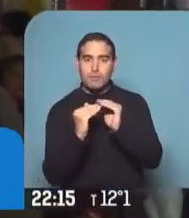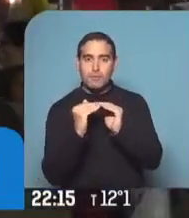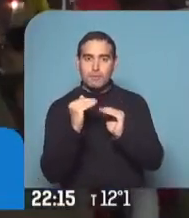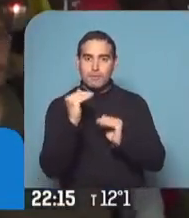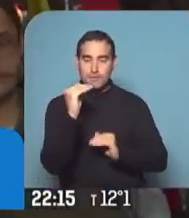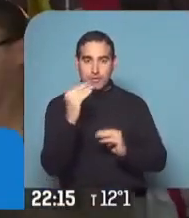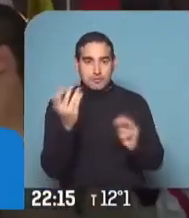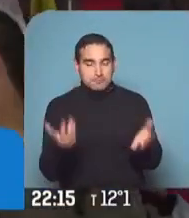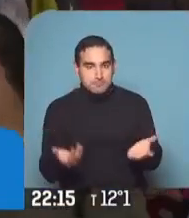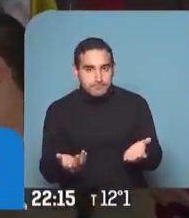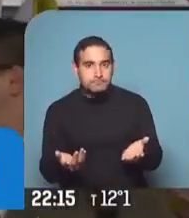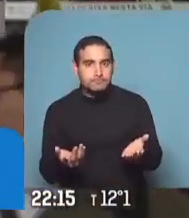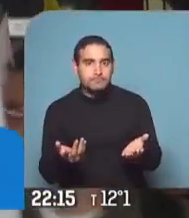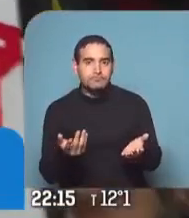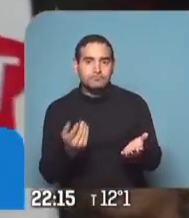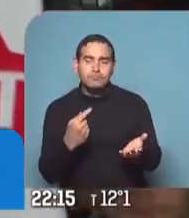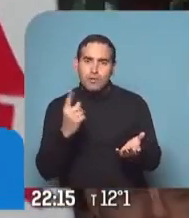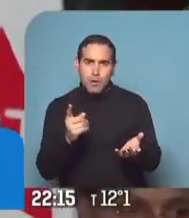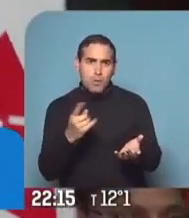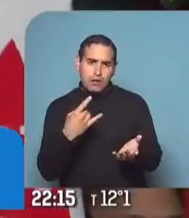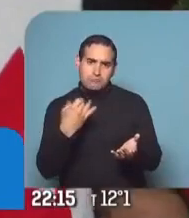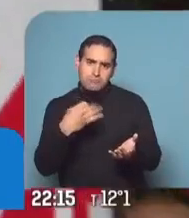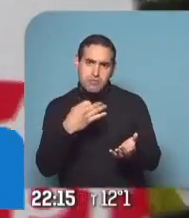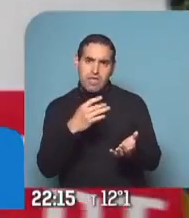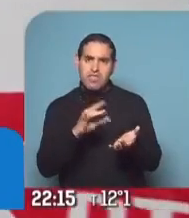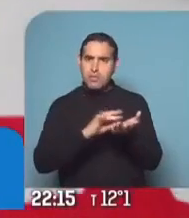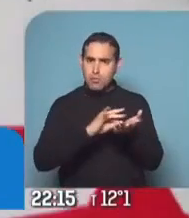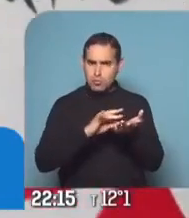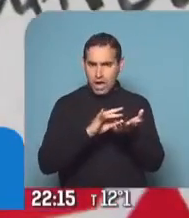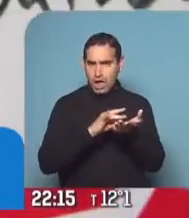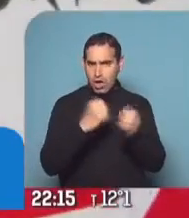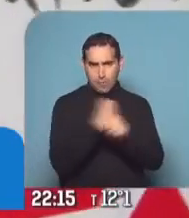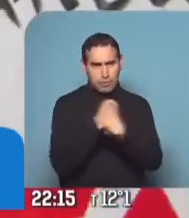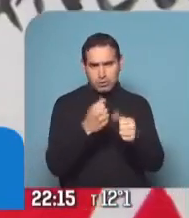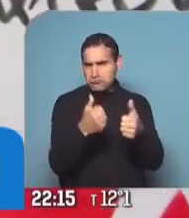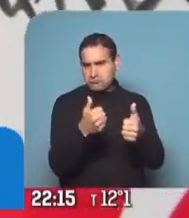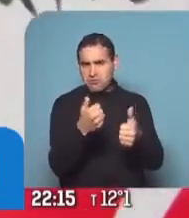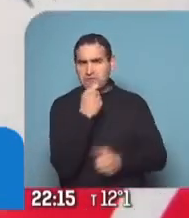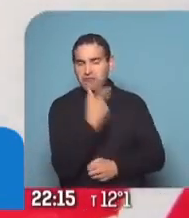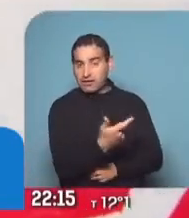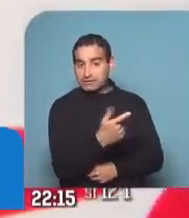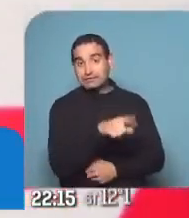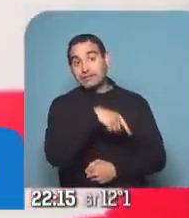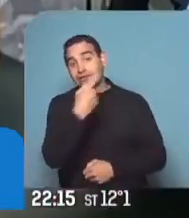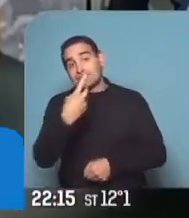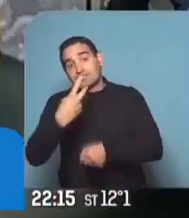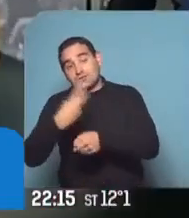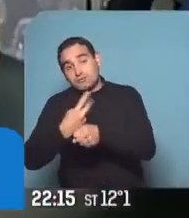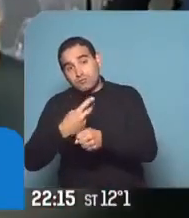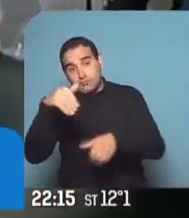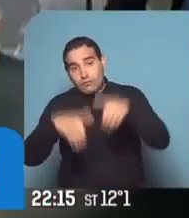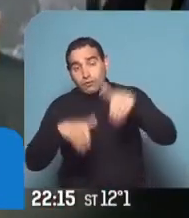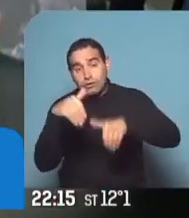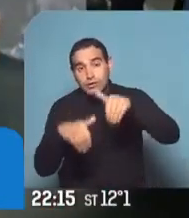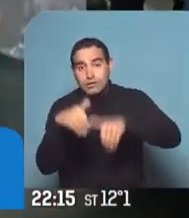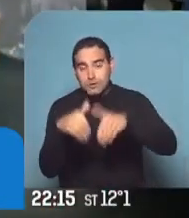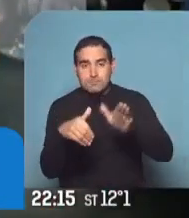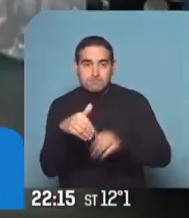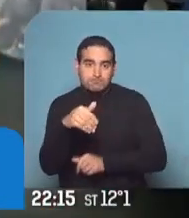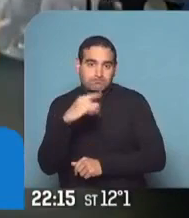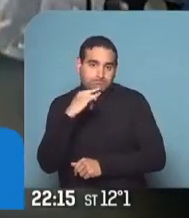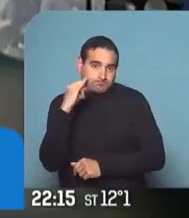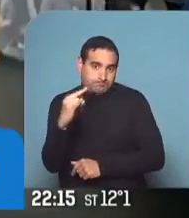reforma. Lo obtuvo muy cómodamente en diputados. Ahora hay una segunda votación, porque como hay